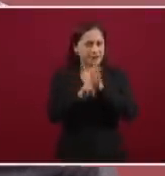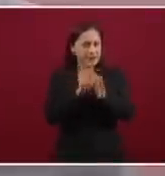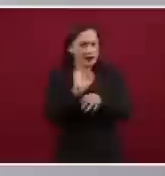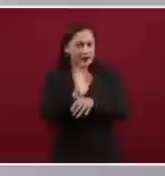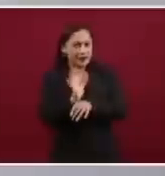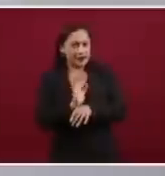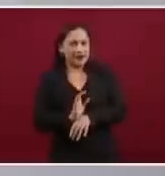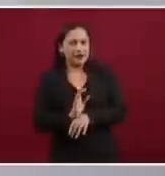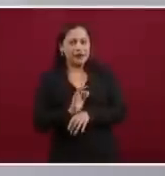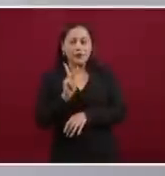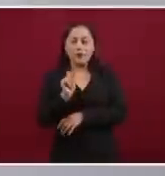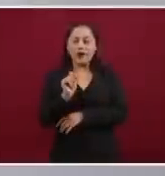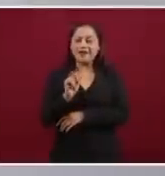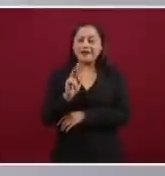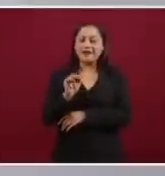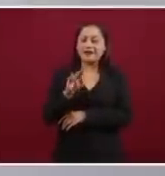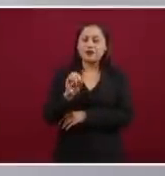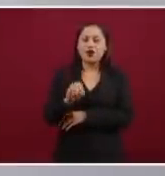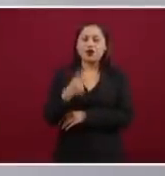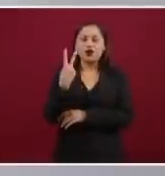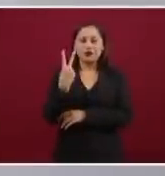cuando están en el bautizo,